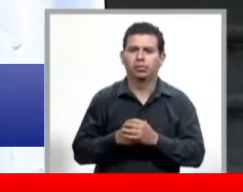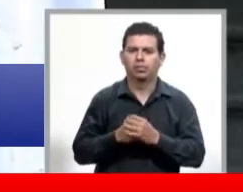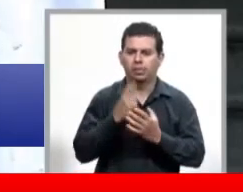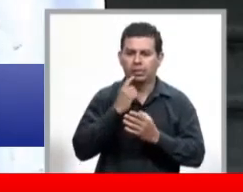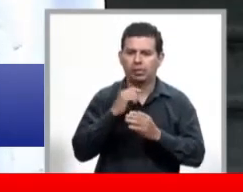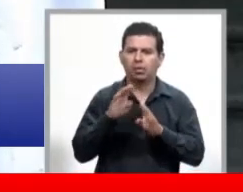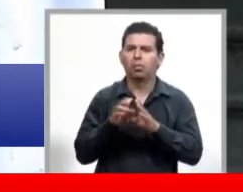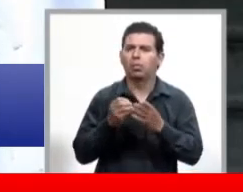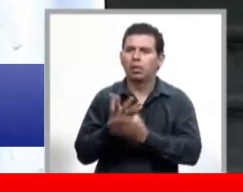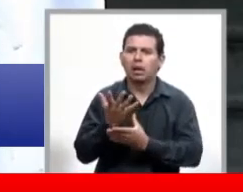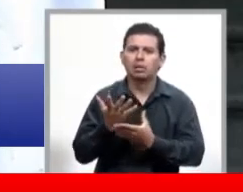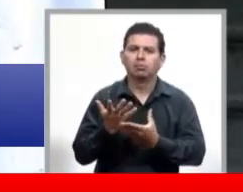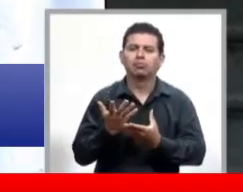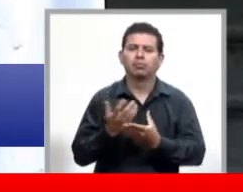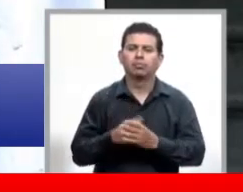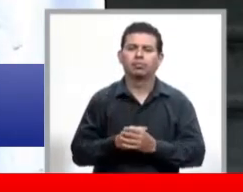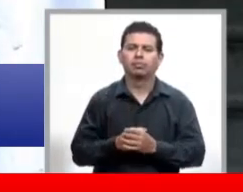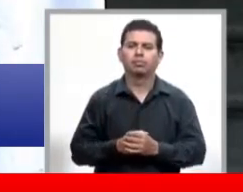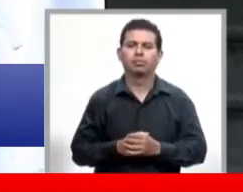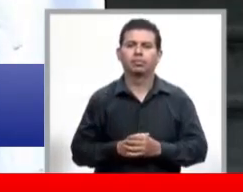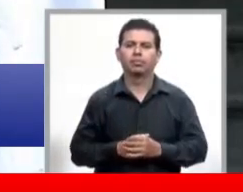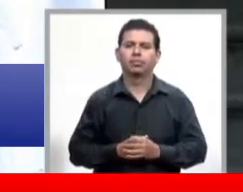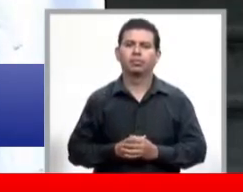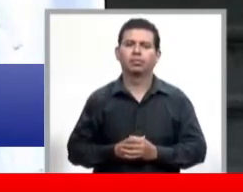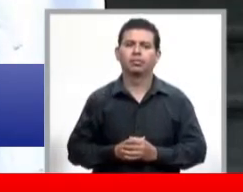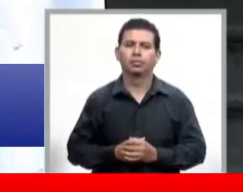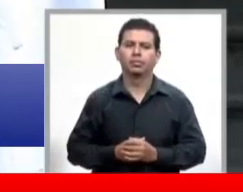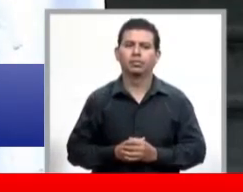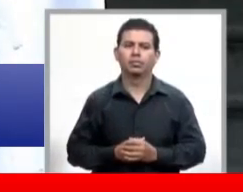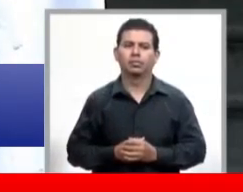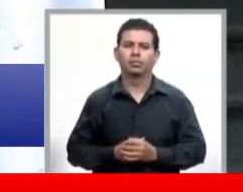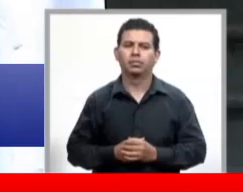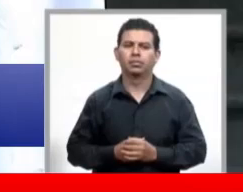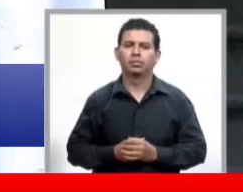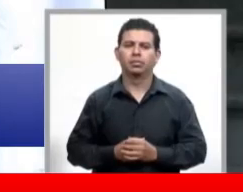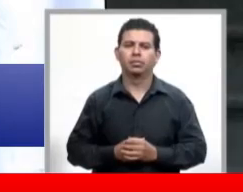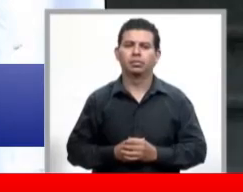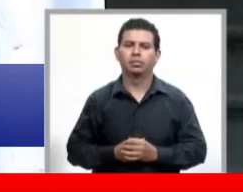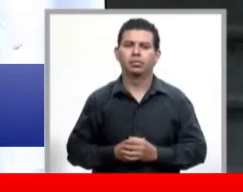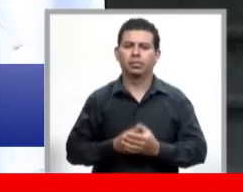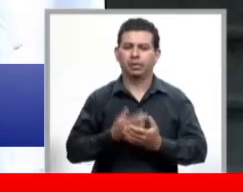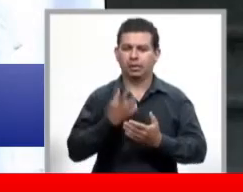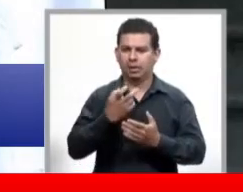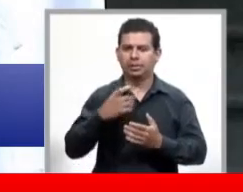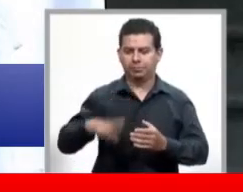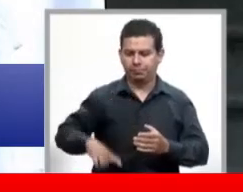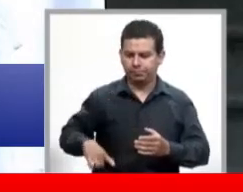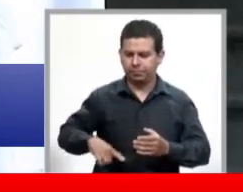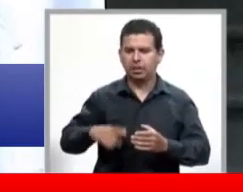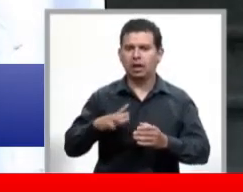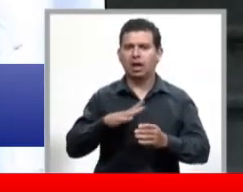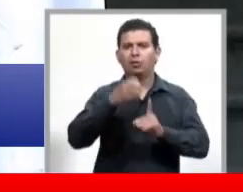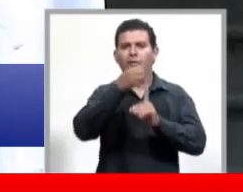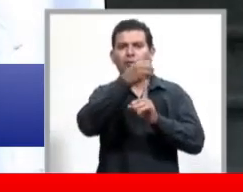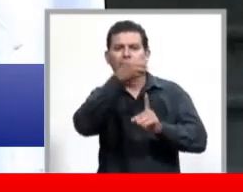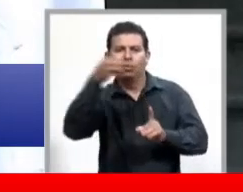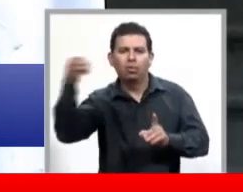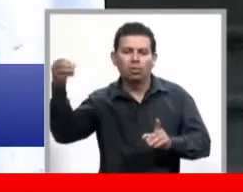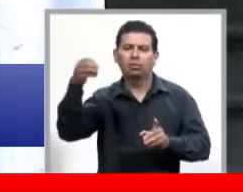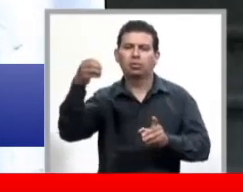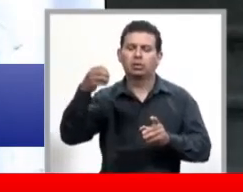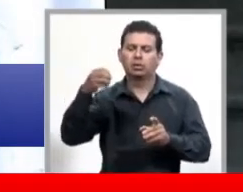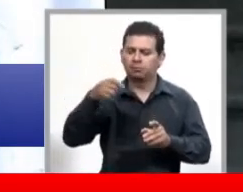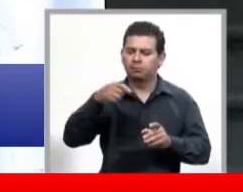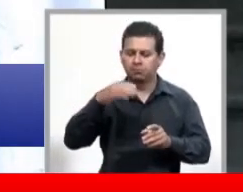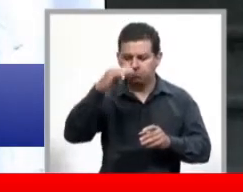que pueda utilizar toda la infraestructura que tiene el gobierno del estado y que podamos